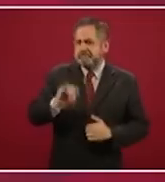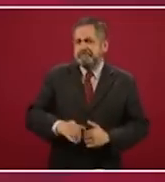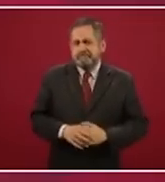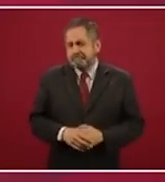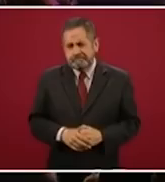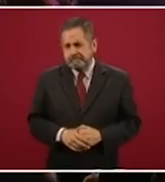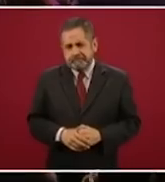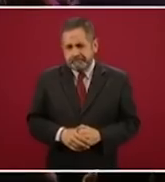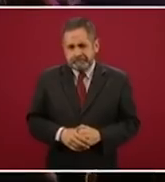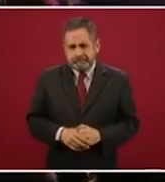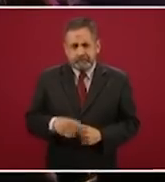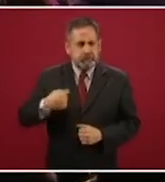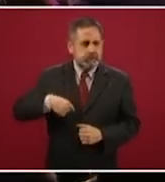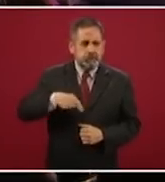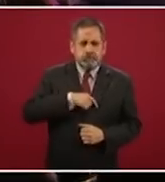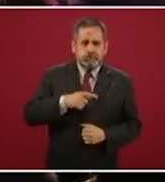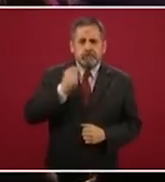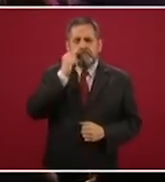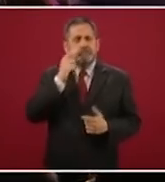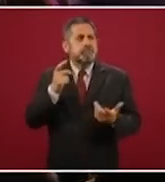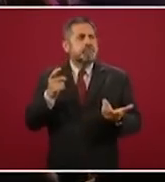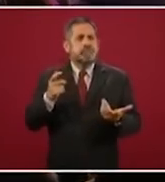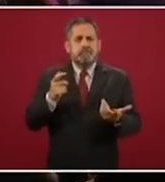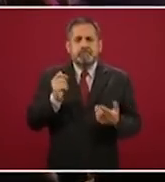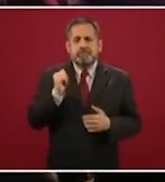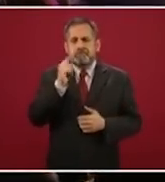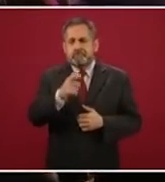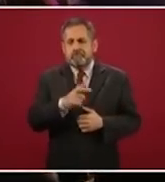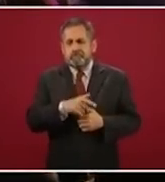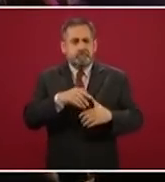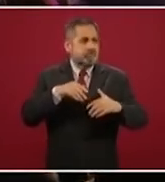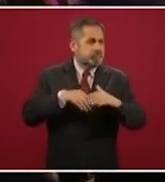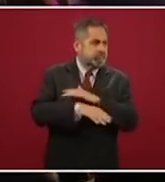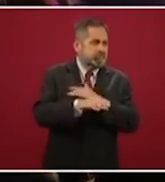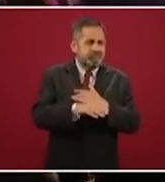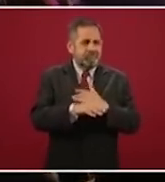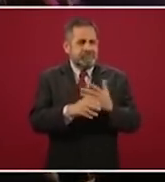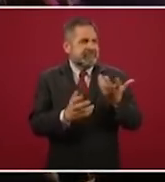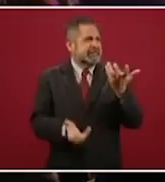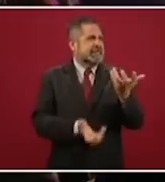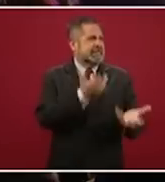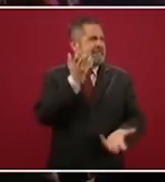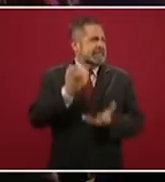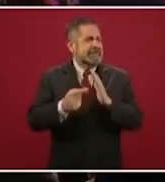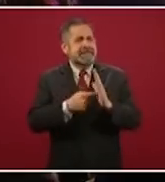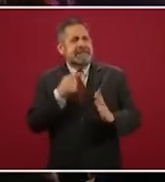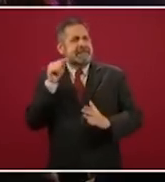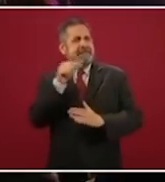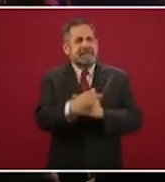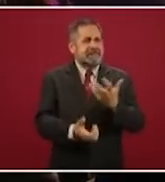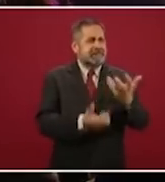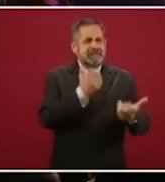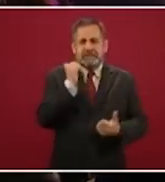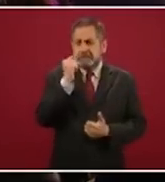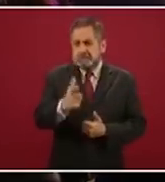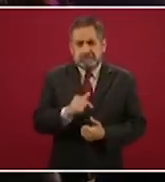nunca tomamos un palacio municipal, nunca quemamos una instalación,